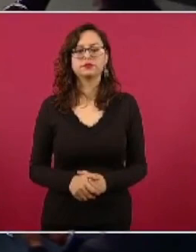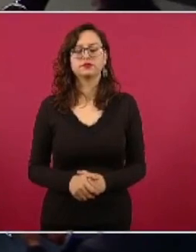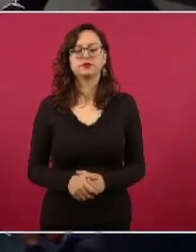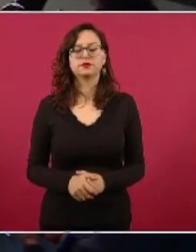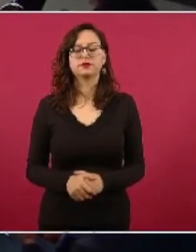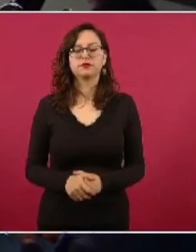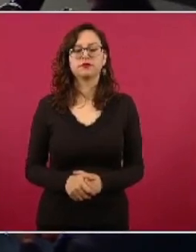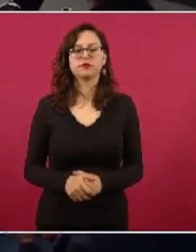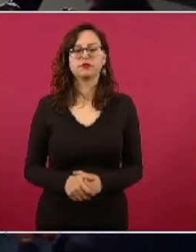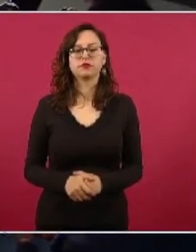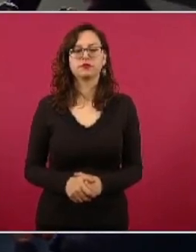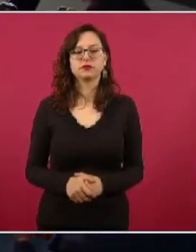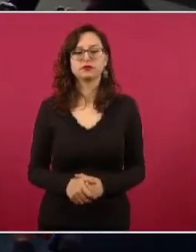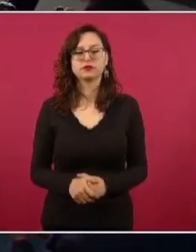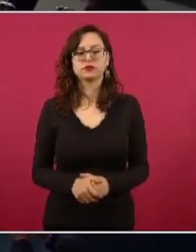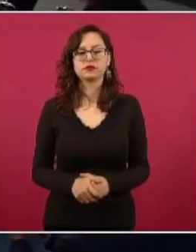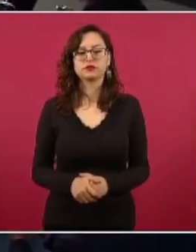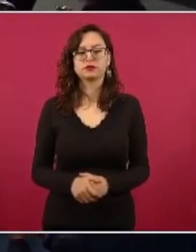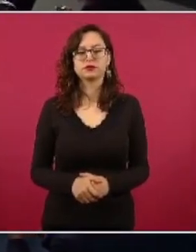Sí.